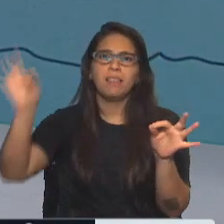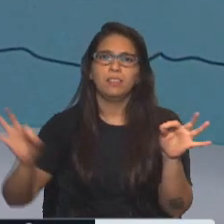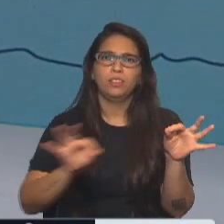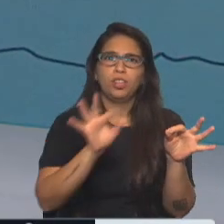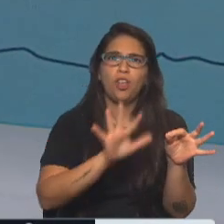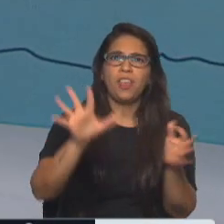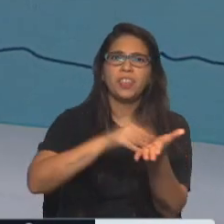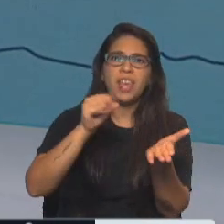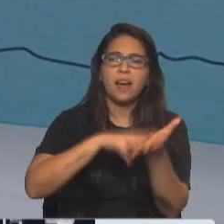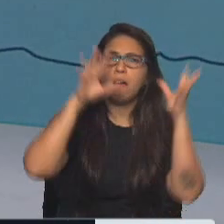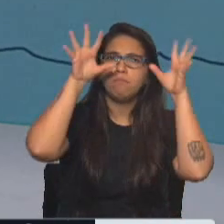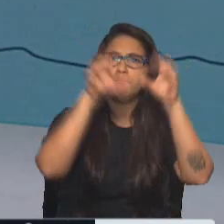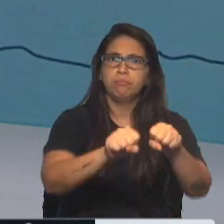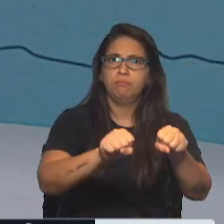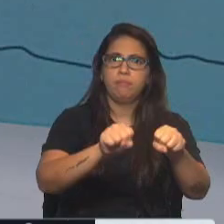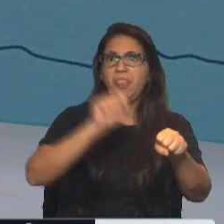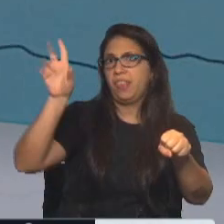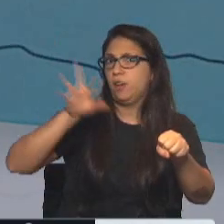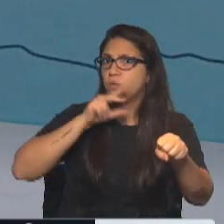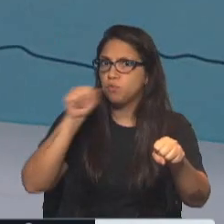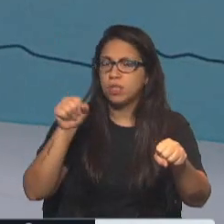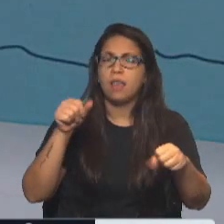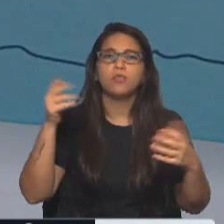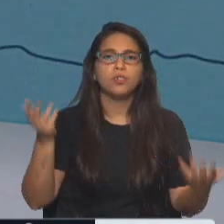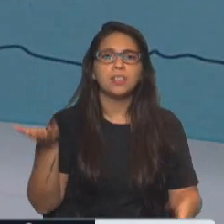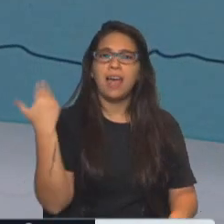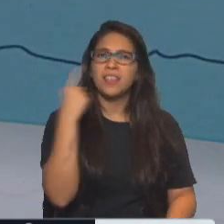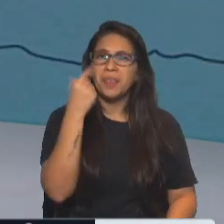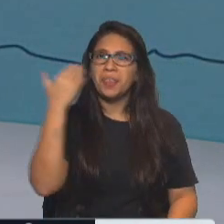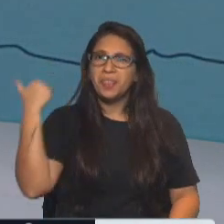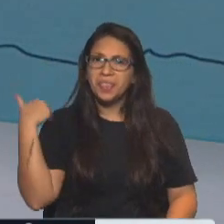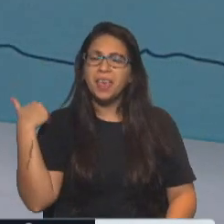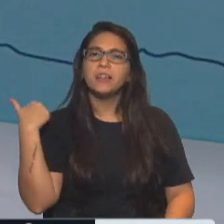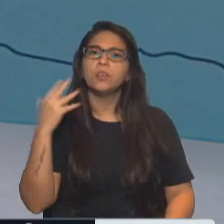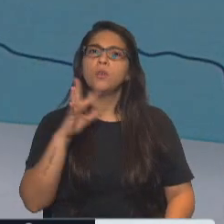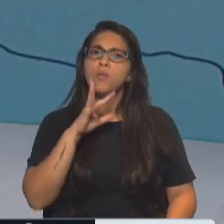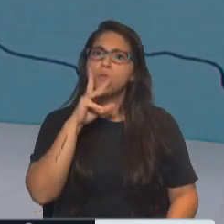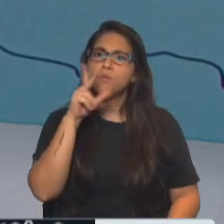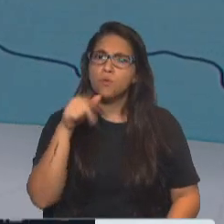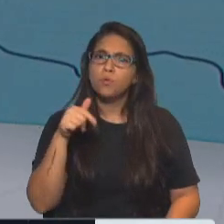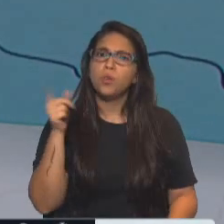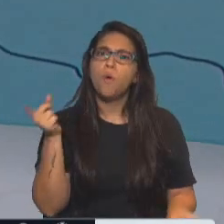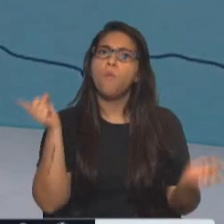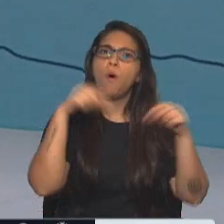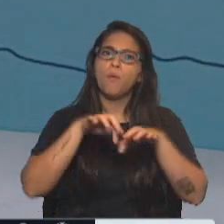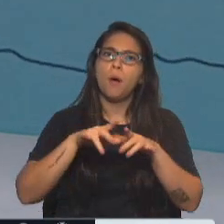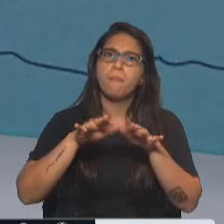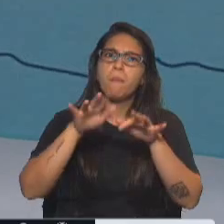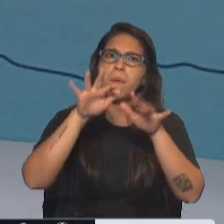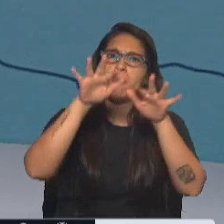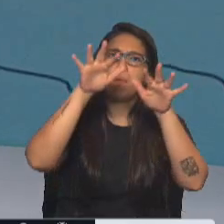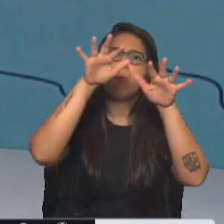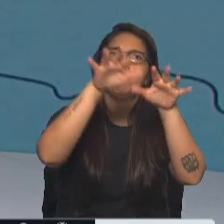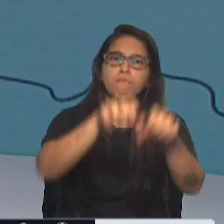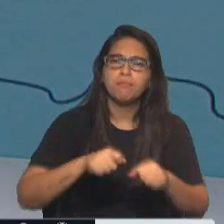días, sobre todo también, fue Rusia quien fue, digamos, ocupando nuevamente su territorio, el territorio de Kursk, y